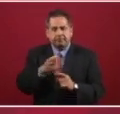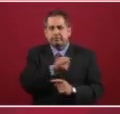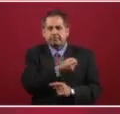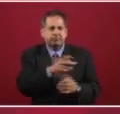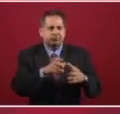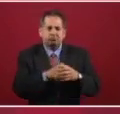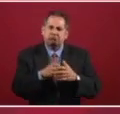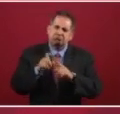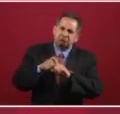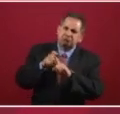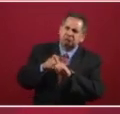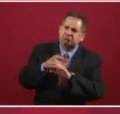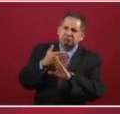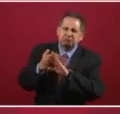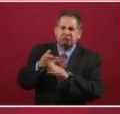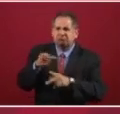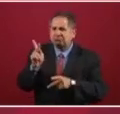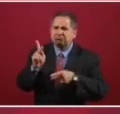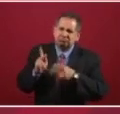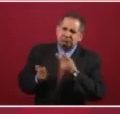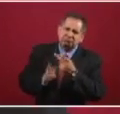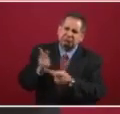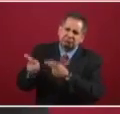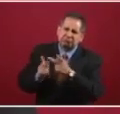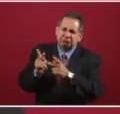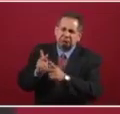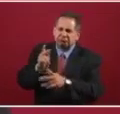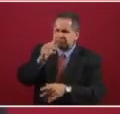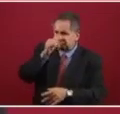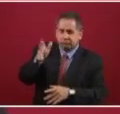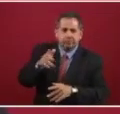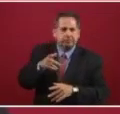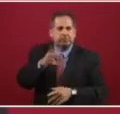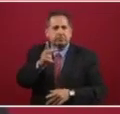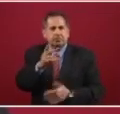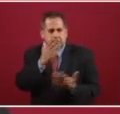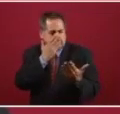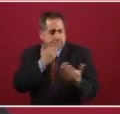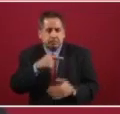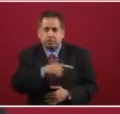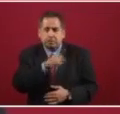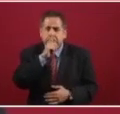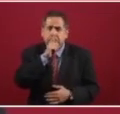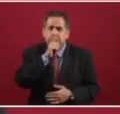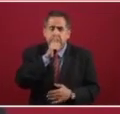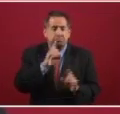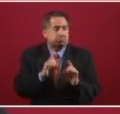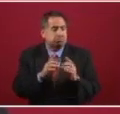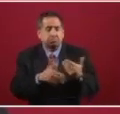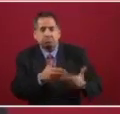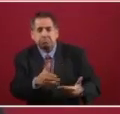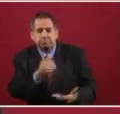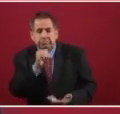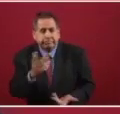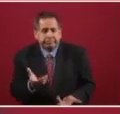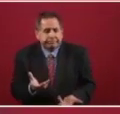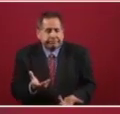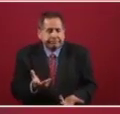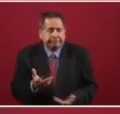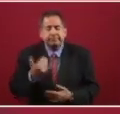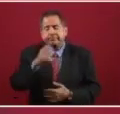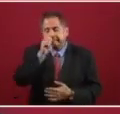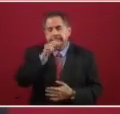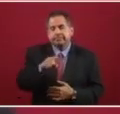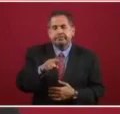críticas, cuestionamientos, pero no tienen mucho efecto y además